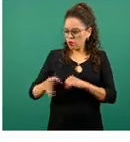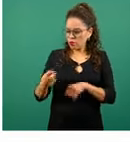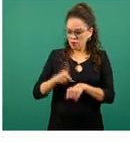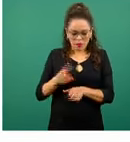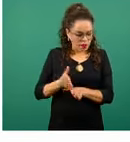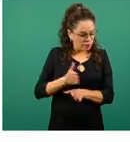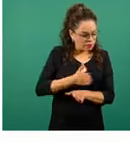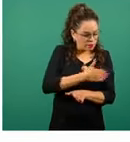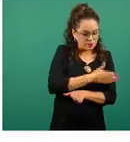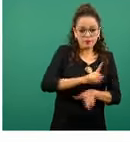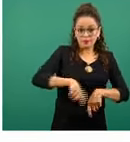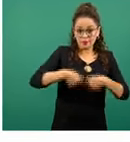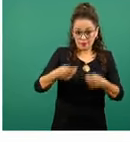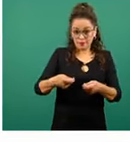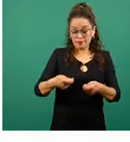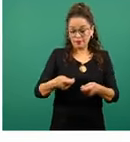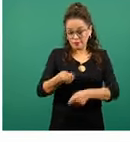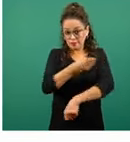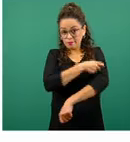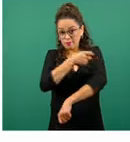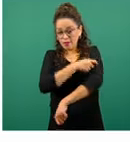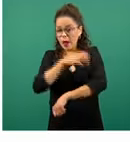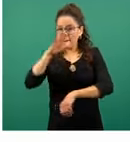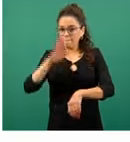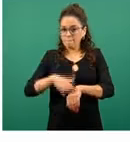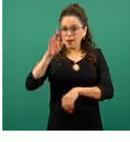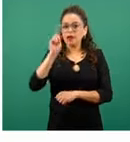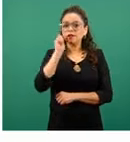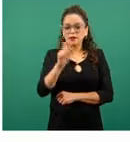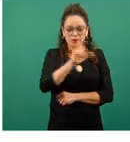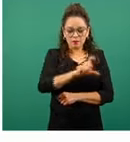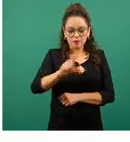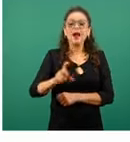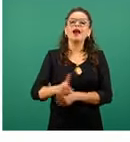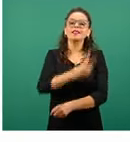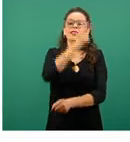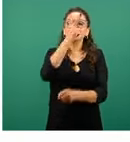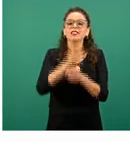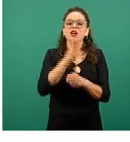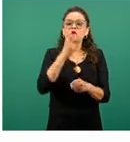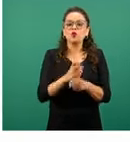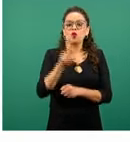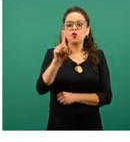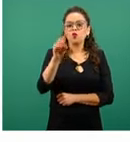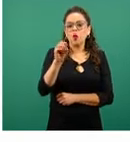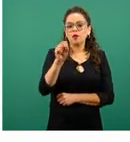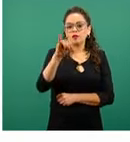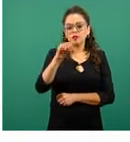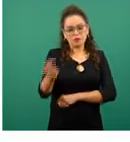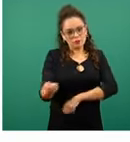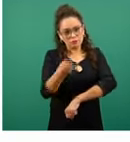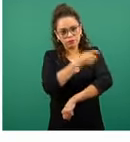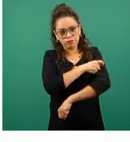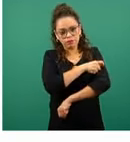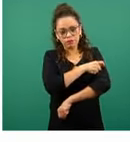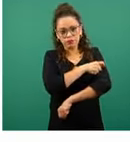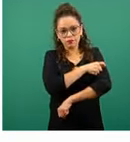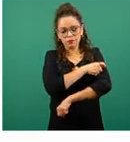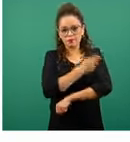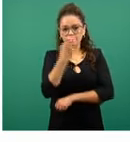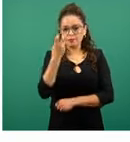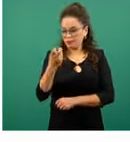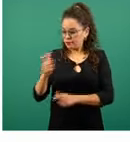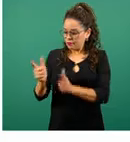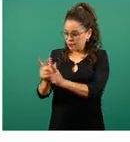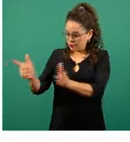estado aplicando han sido en su gran mayoría segundas dosis. Estamos hablando ya de esos grupos que en su momento han empezado a